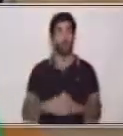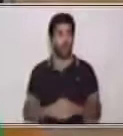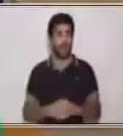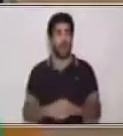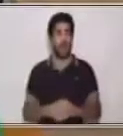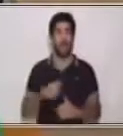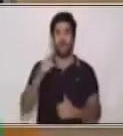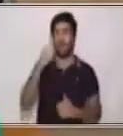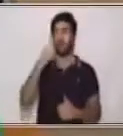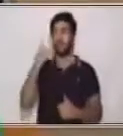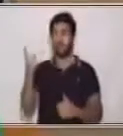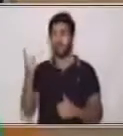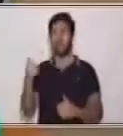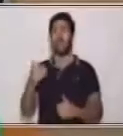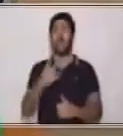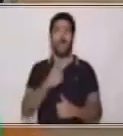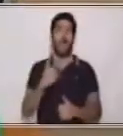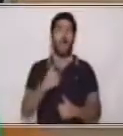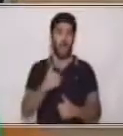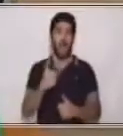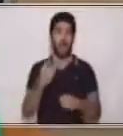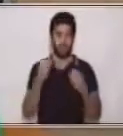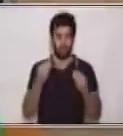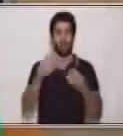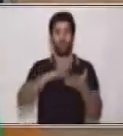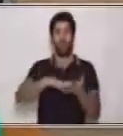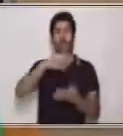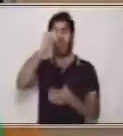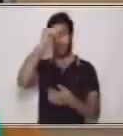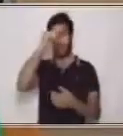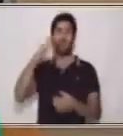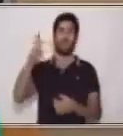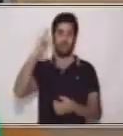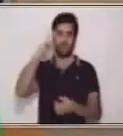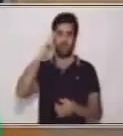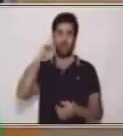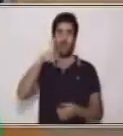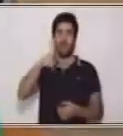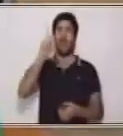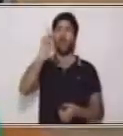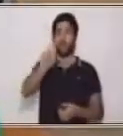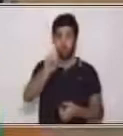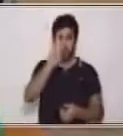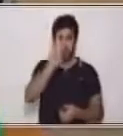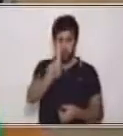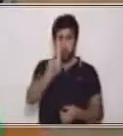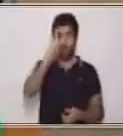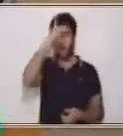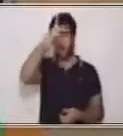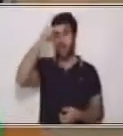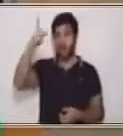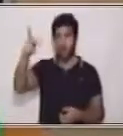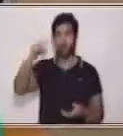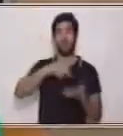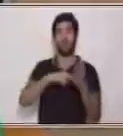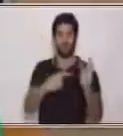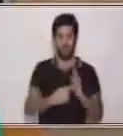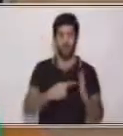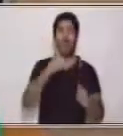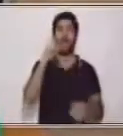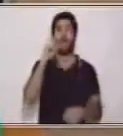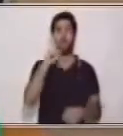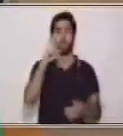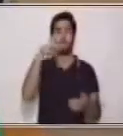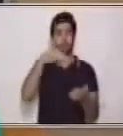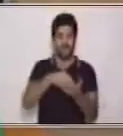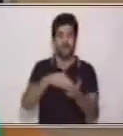El kilómetro tiene 1000 metros. ¿Qué más aprendiste? La distancia que